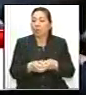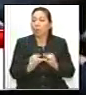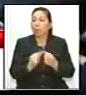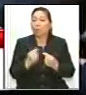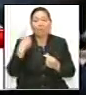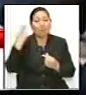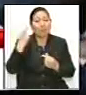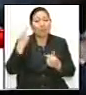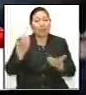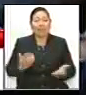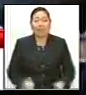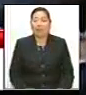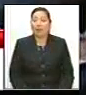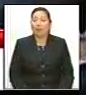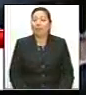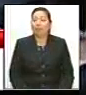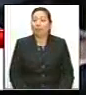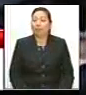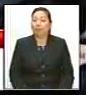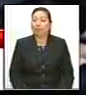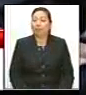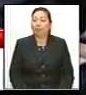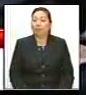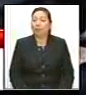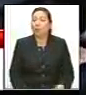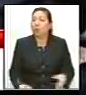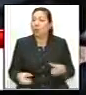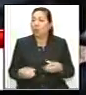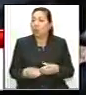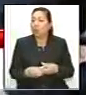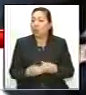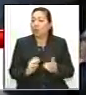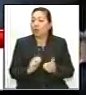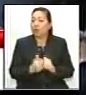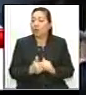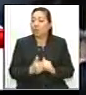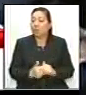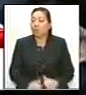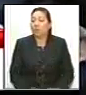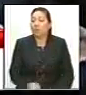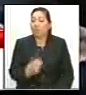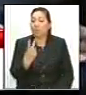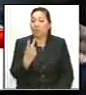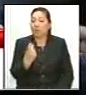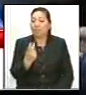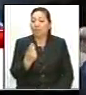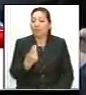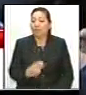bancadas y en específico la bancada de Cambio 21.